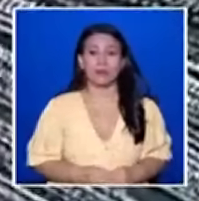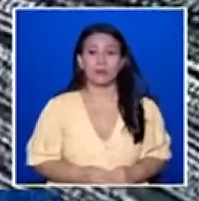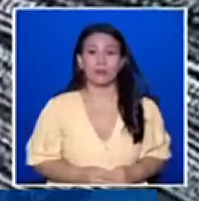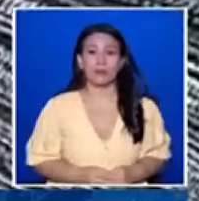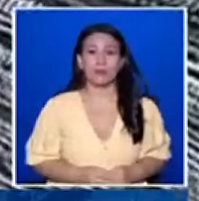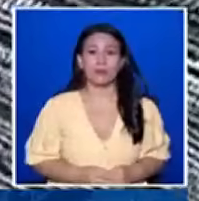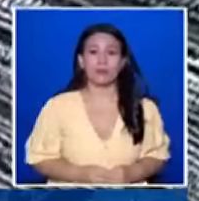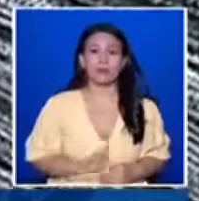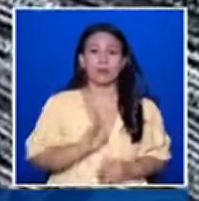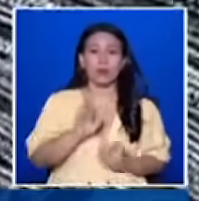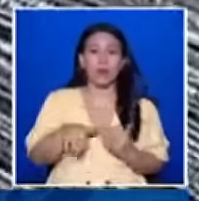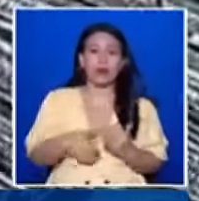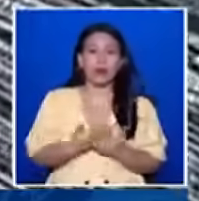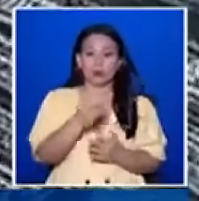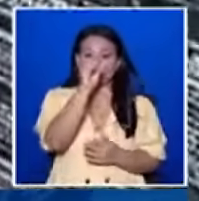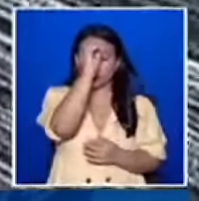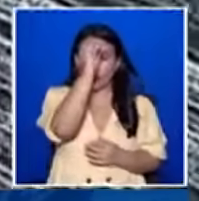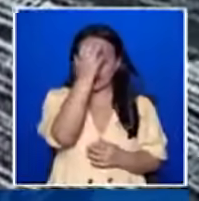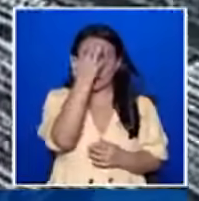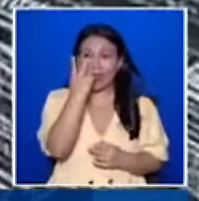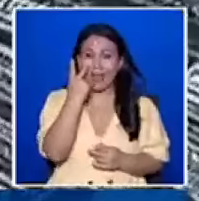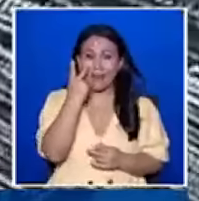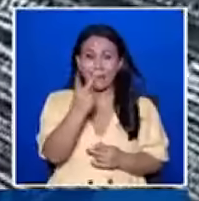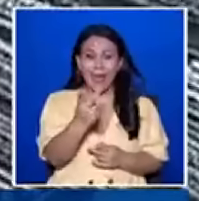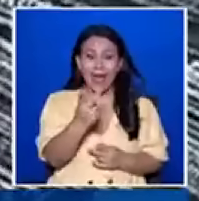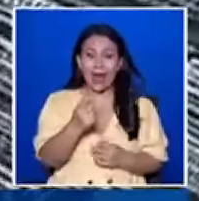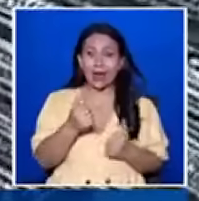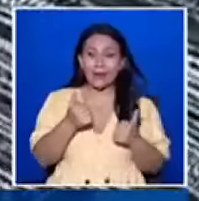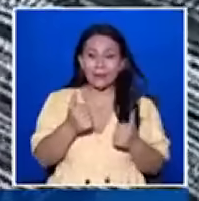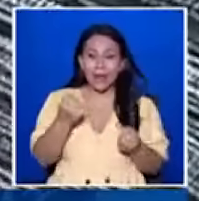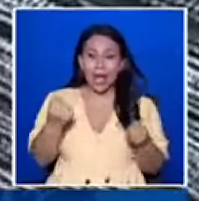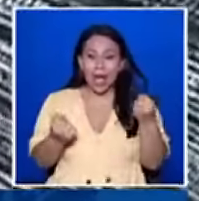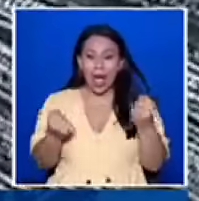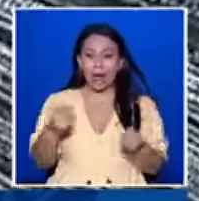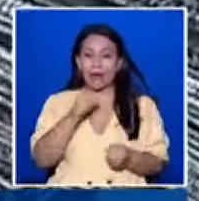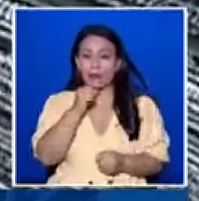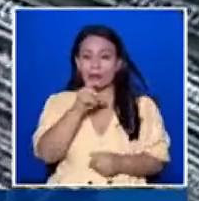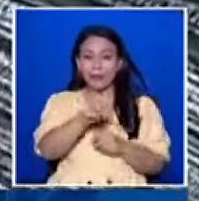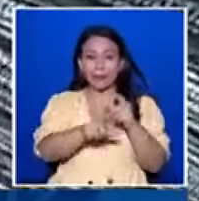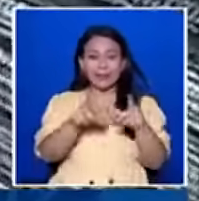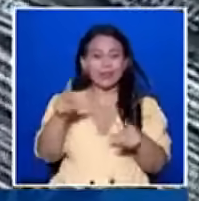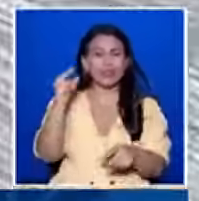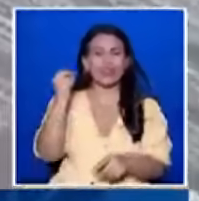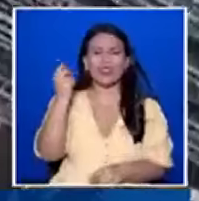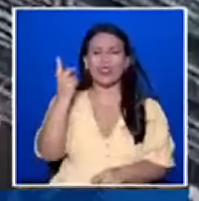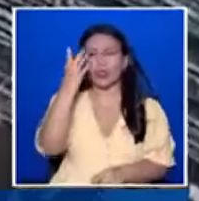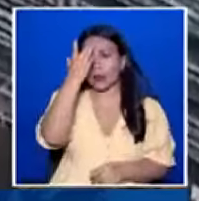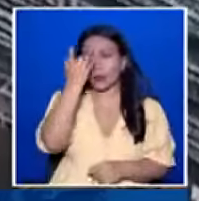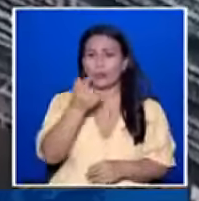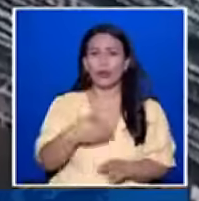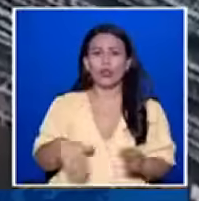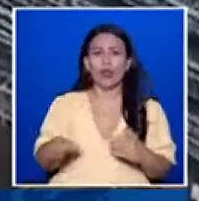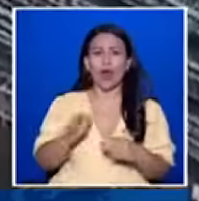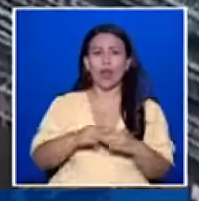Se desconoce por qué el conductor no observó el vehículo estacionado. Tampoco los vecinos entienden por qué estos